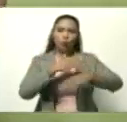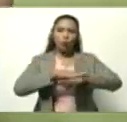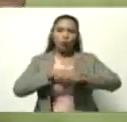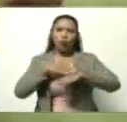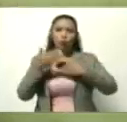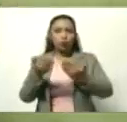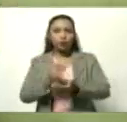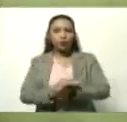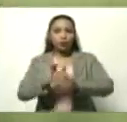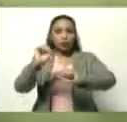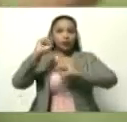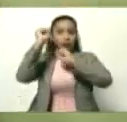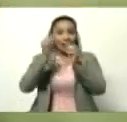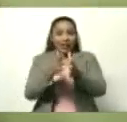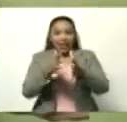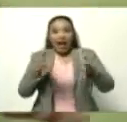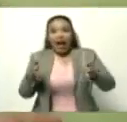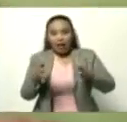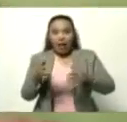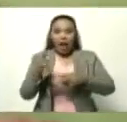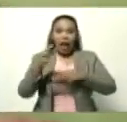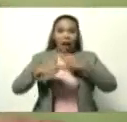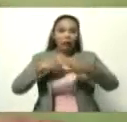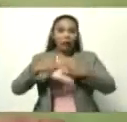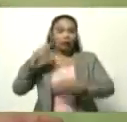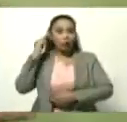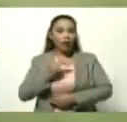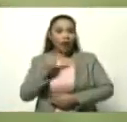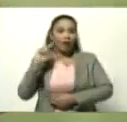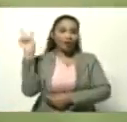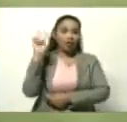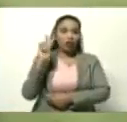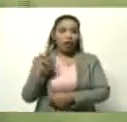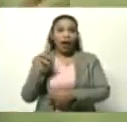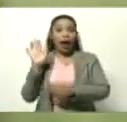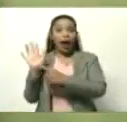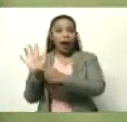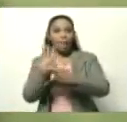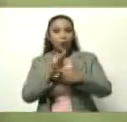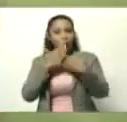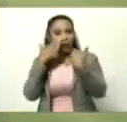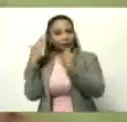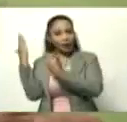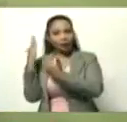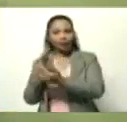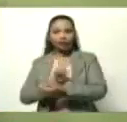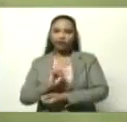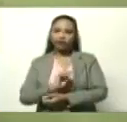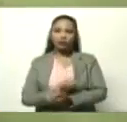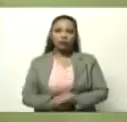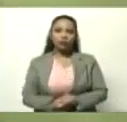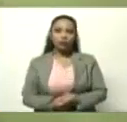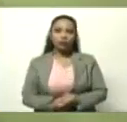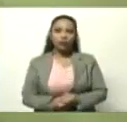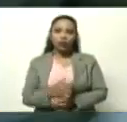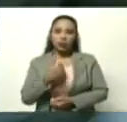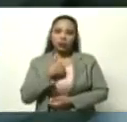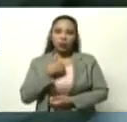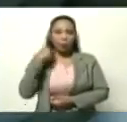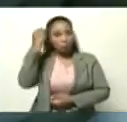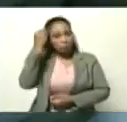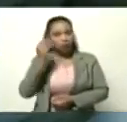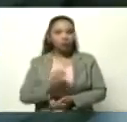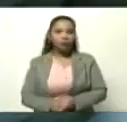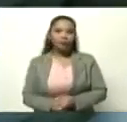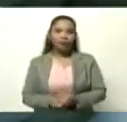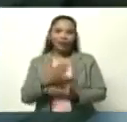triunfen y la revolución bolivariana de venezuela es un ejemplo de ello y eso yo agradecemos